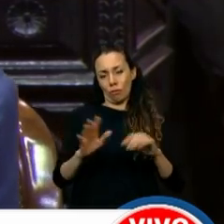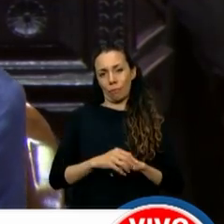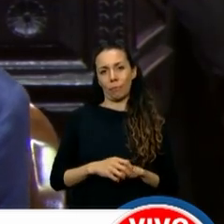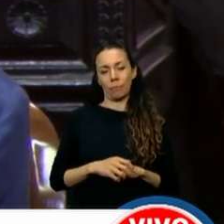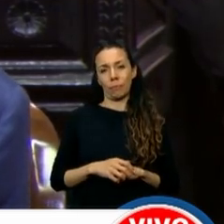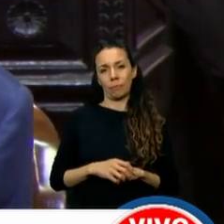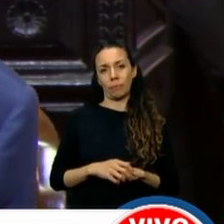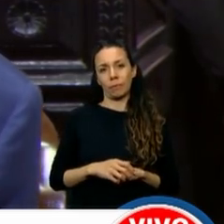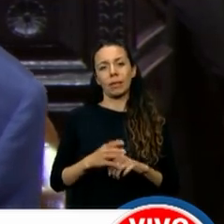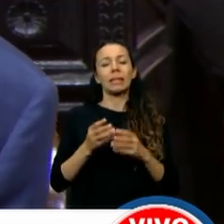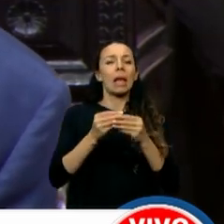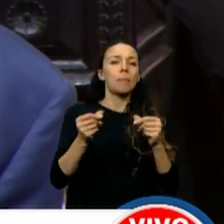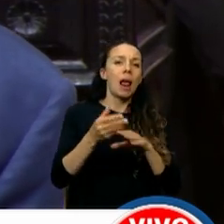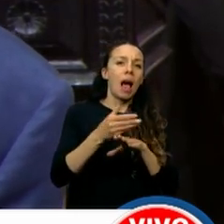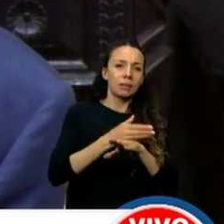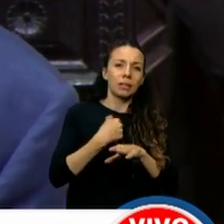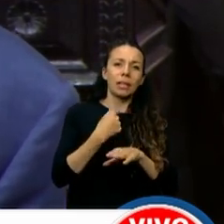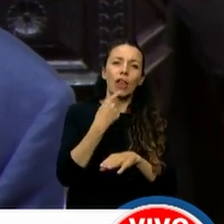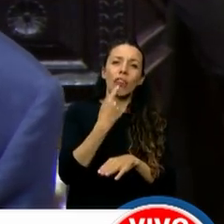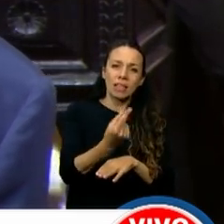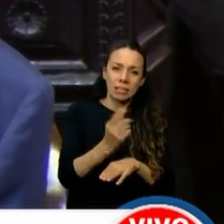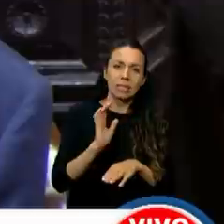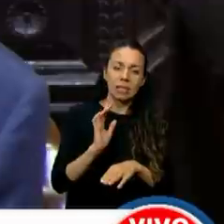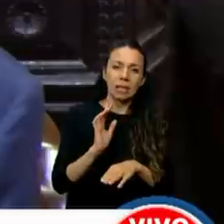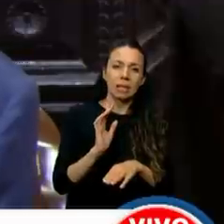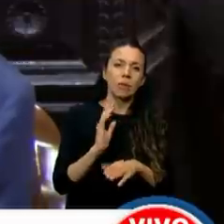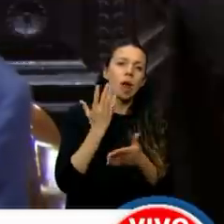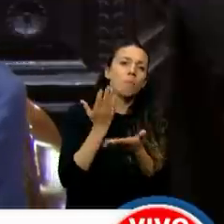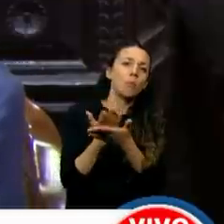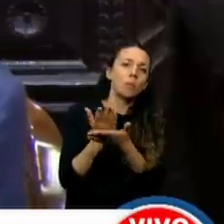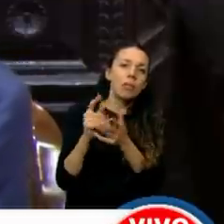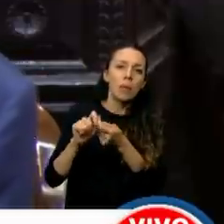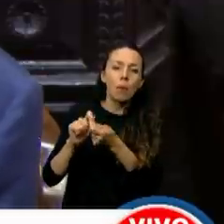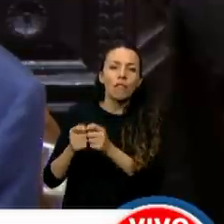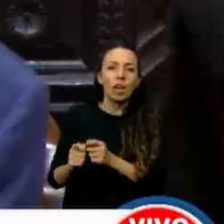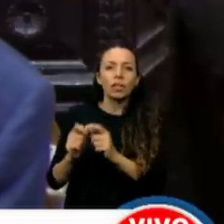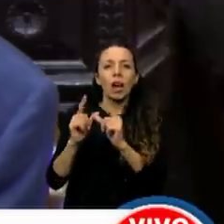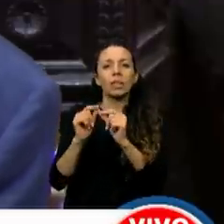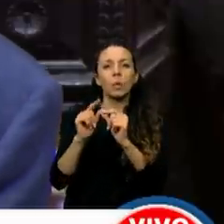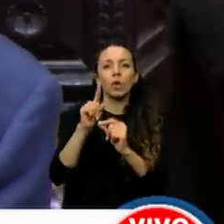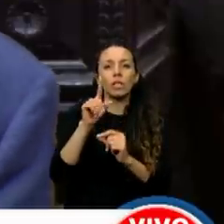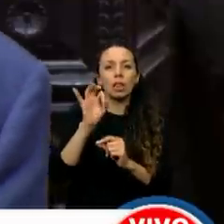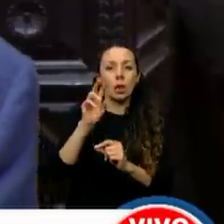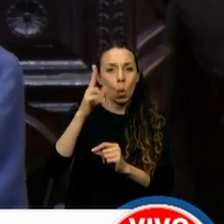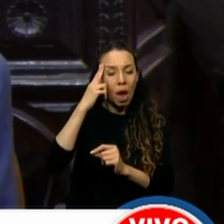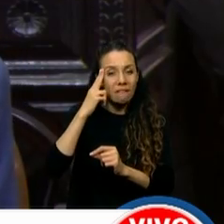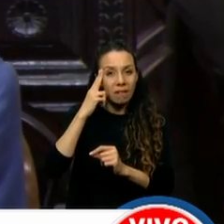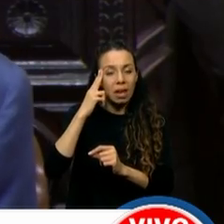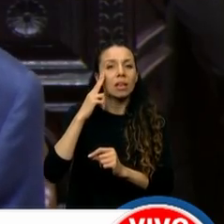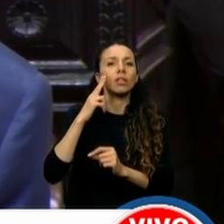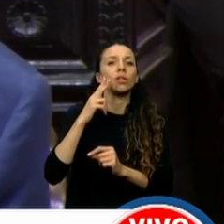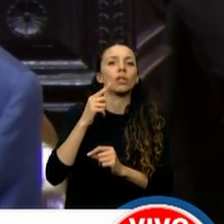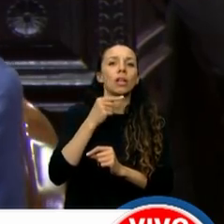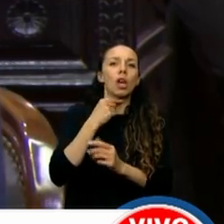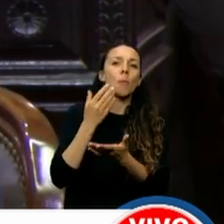dejar dicho que voy a hacer una propuesta de modificación en el artículo 109 y que voy a proponer